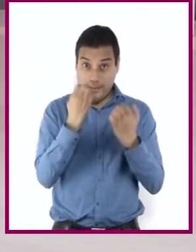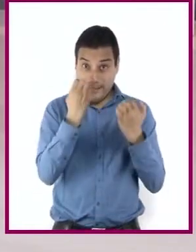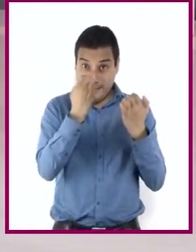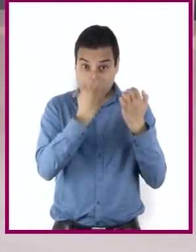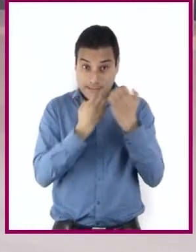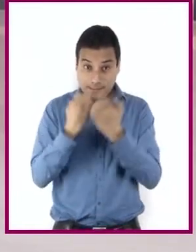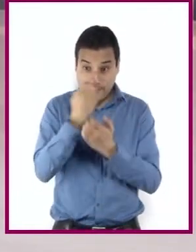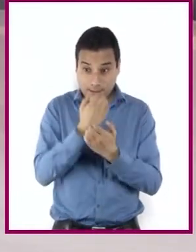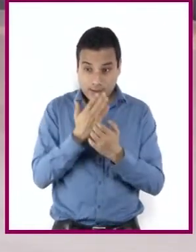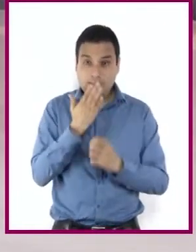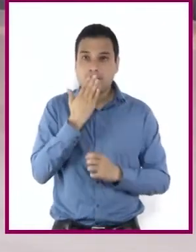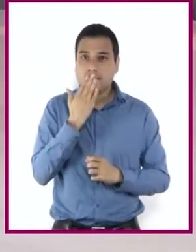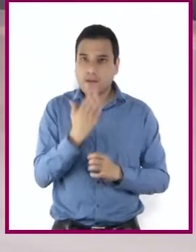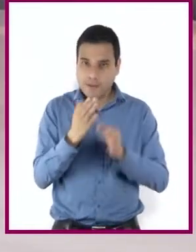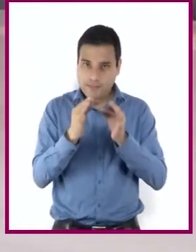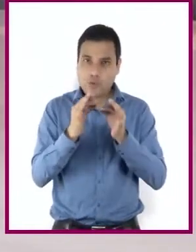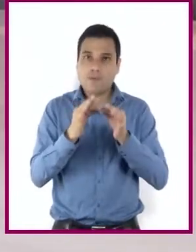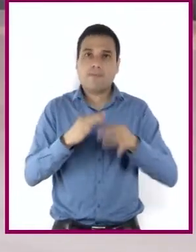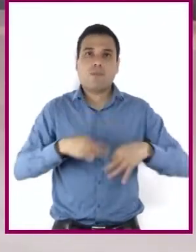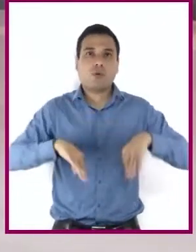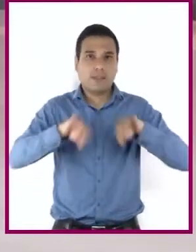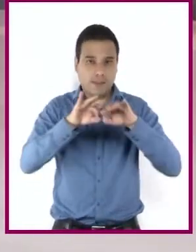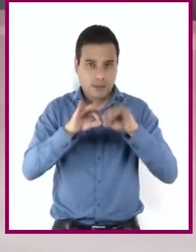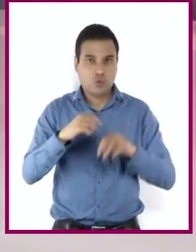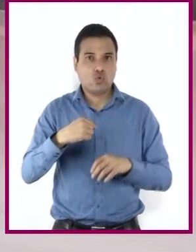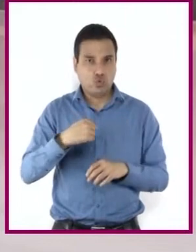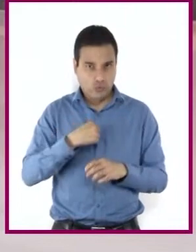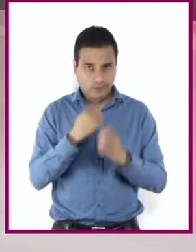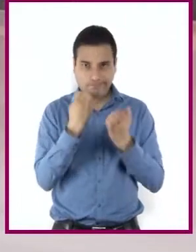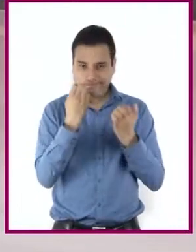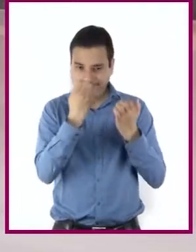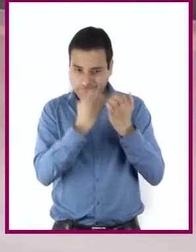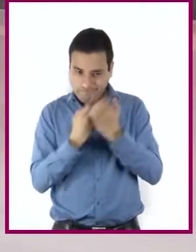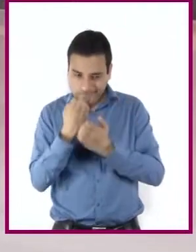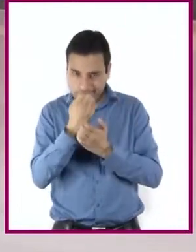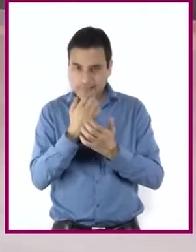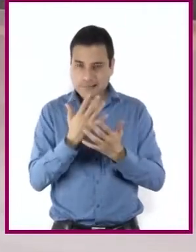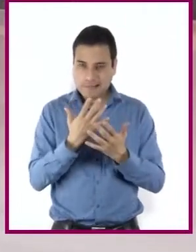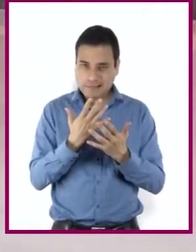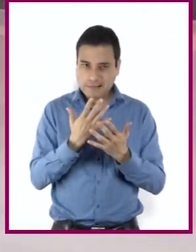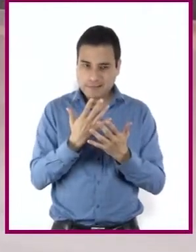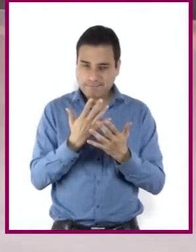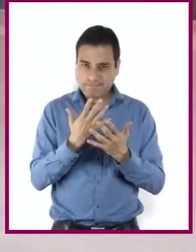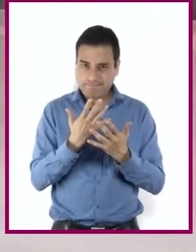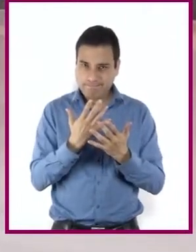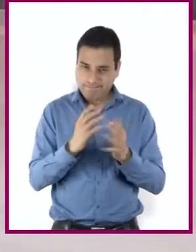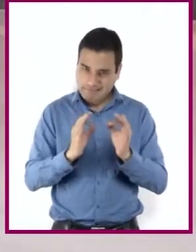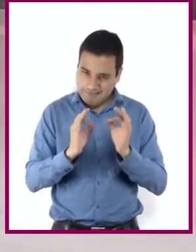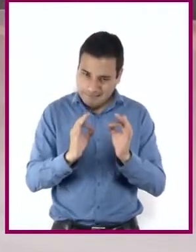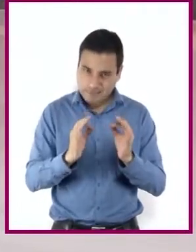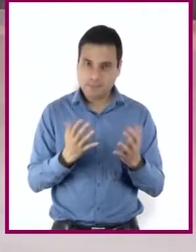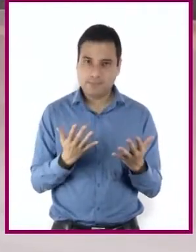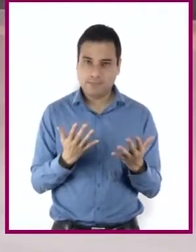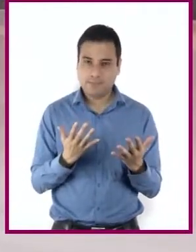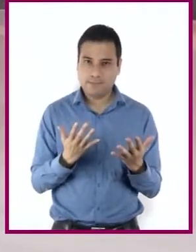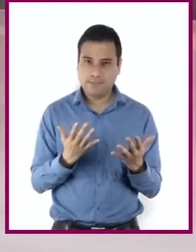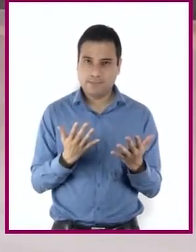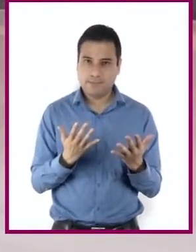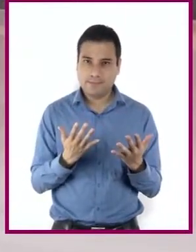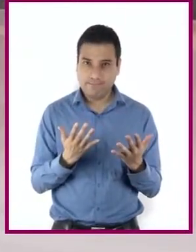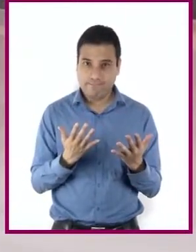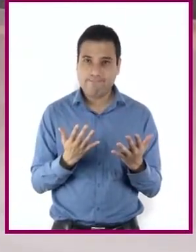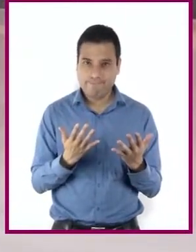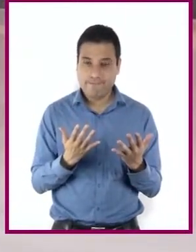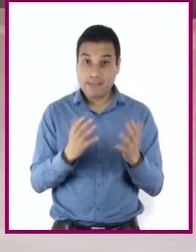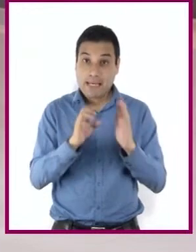personal, es importante ser críticos. Esto implica que seamos capaces de cambiar de idea cuando